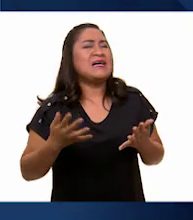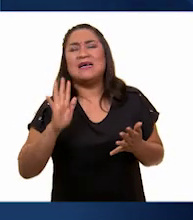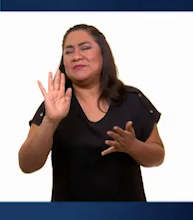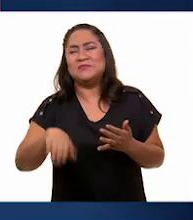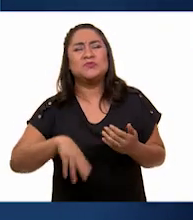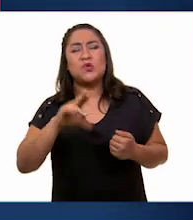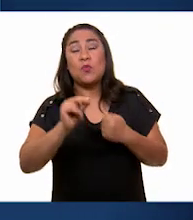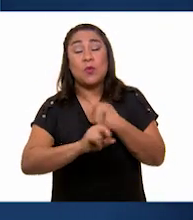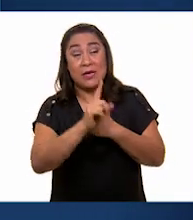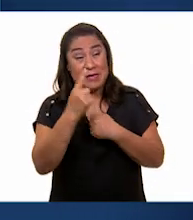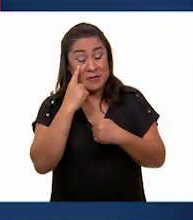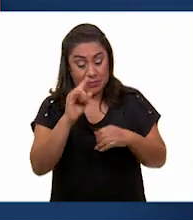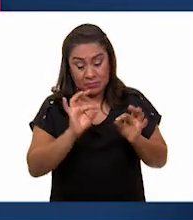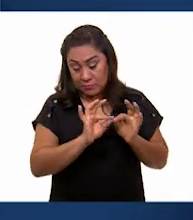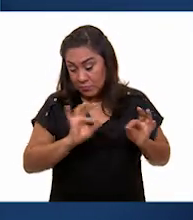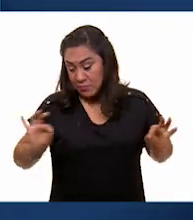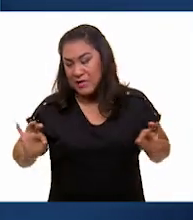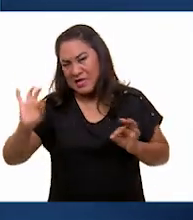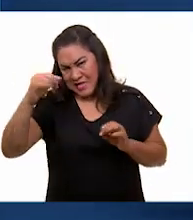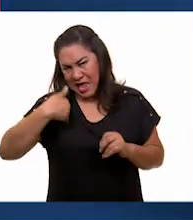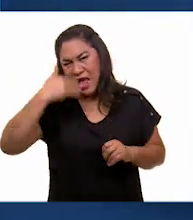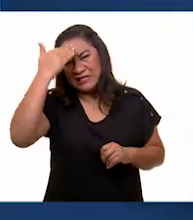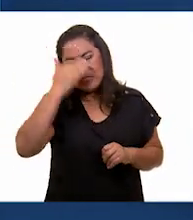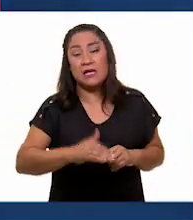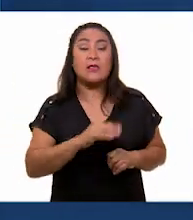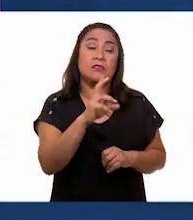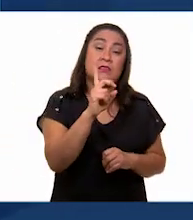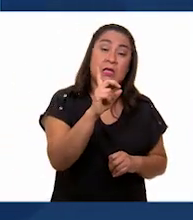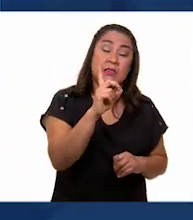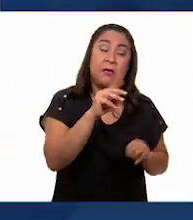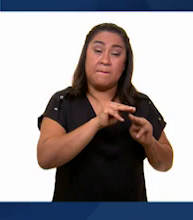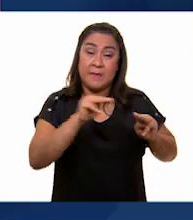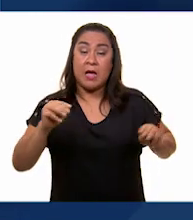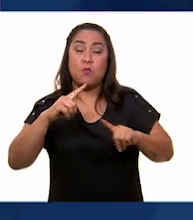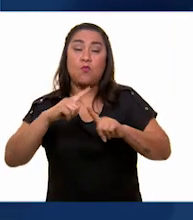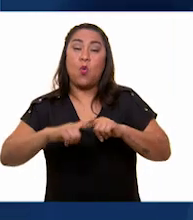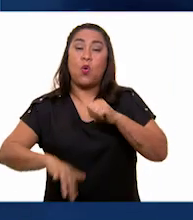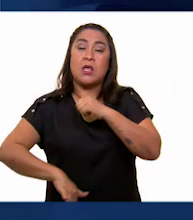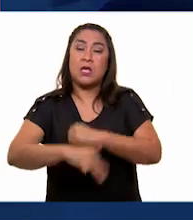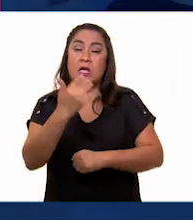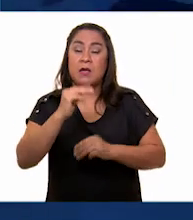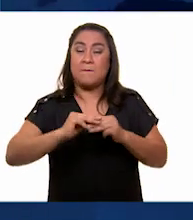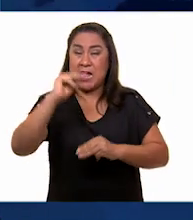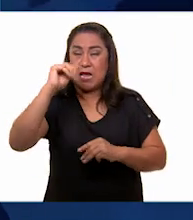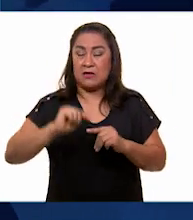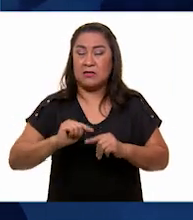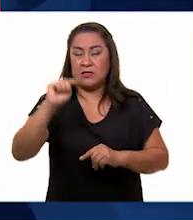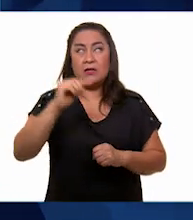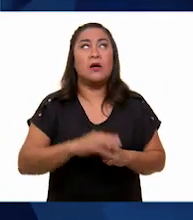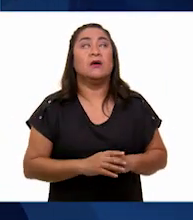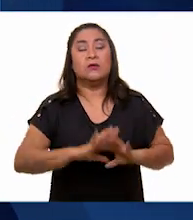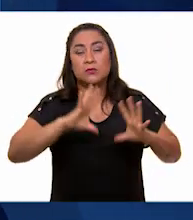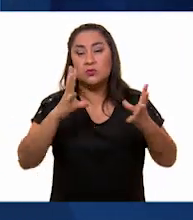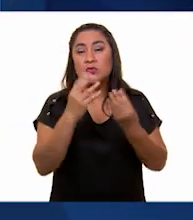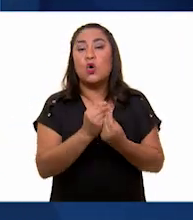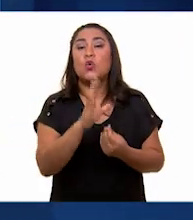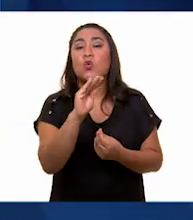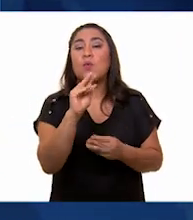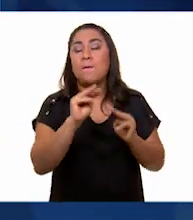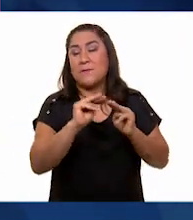problema. Las dimensiones del jardín las conozco. Mide 30 metros de largo por 15 metros de ancho. 90 metros de